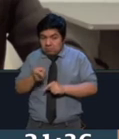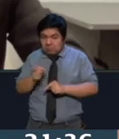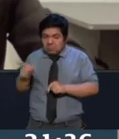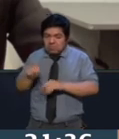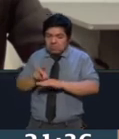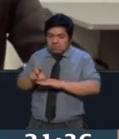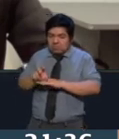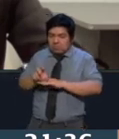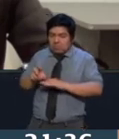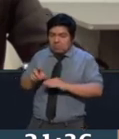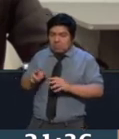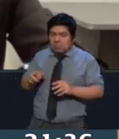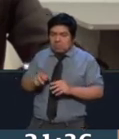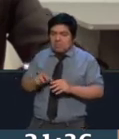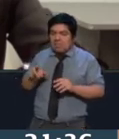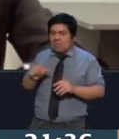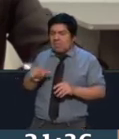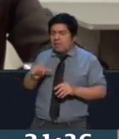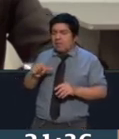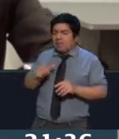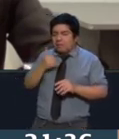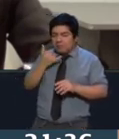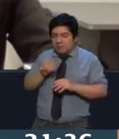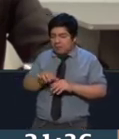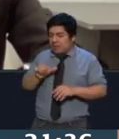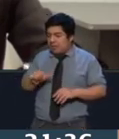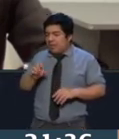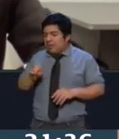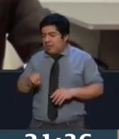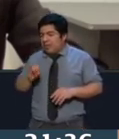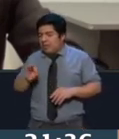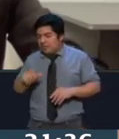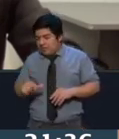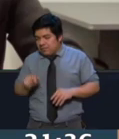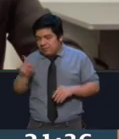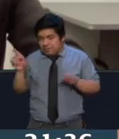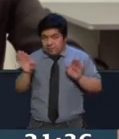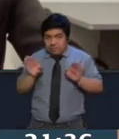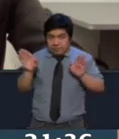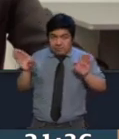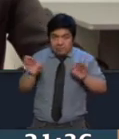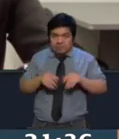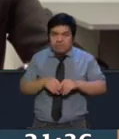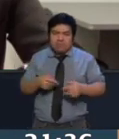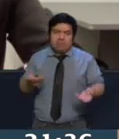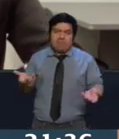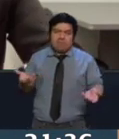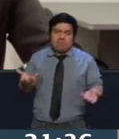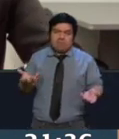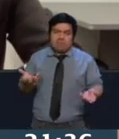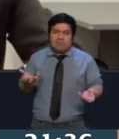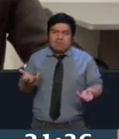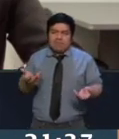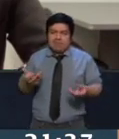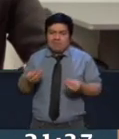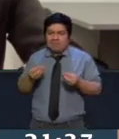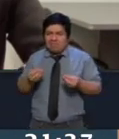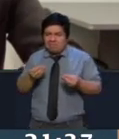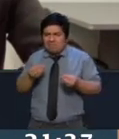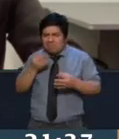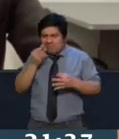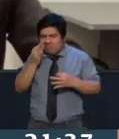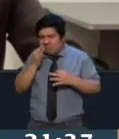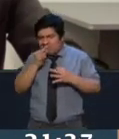línea allá en el Tren Maya. Sobre lo del Tren AIFA, pues bueno, del Tren AIFA, del Aeropuerto Internacional Felipe Ángeles, pues ha estado